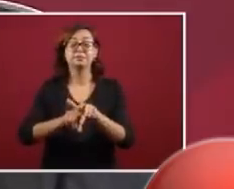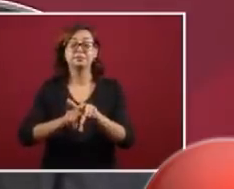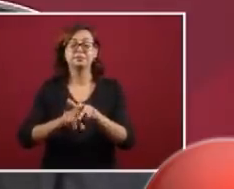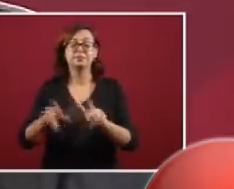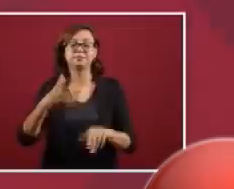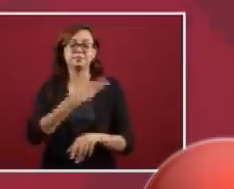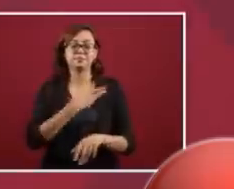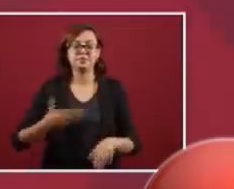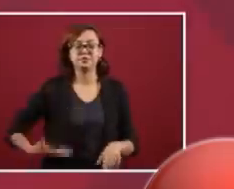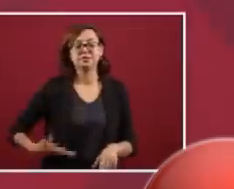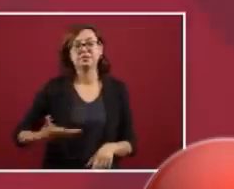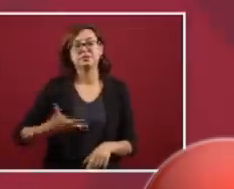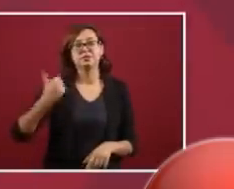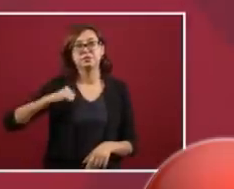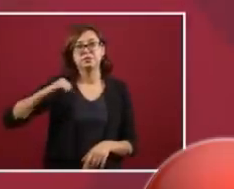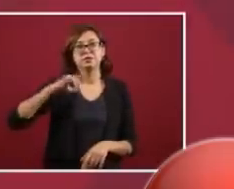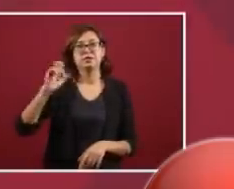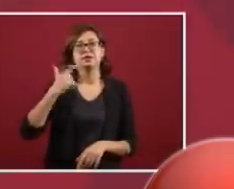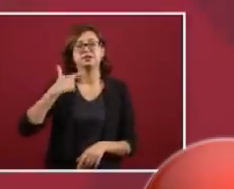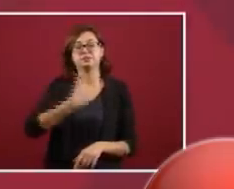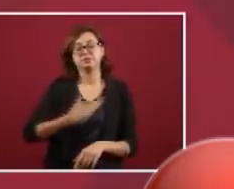el presidente Echeverría,